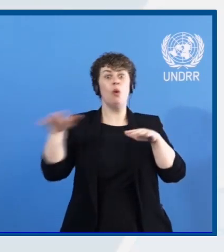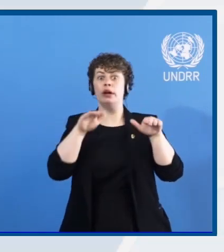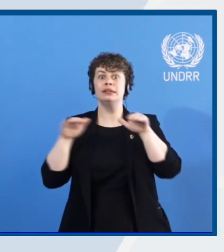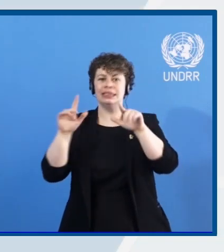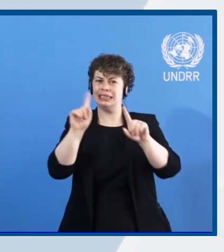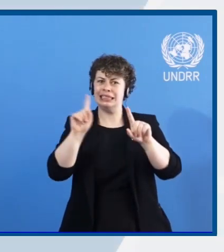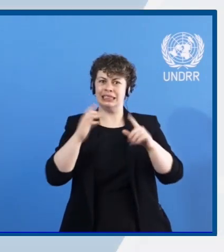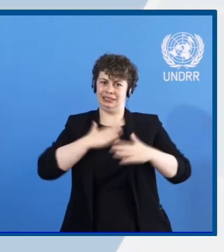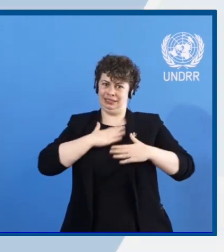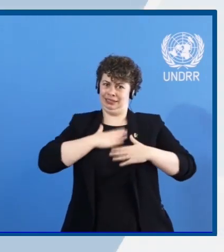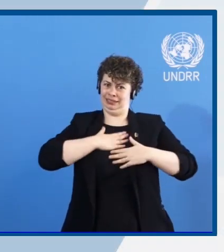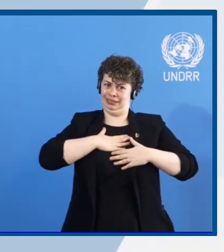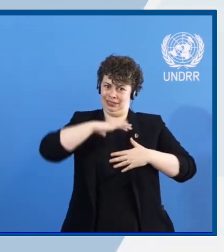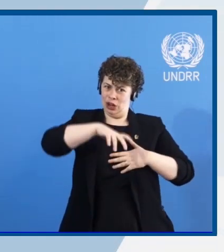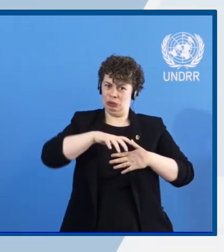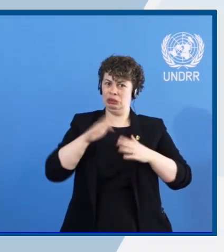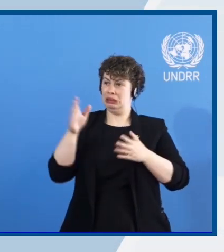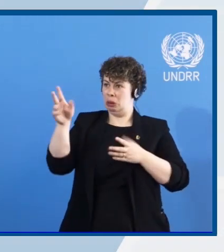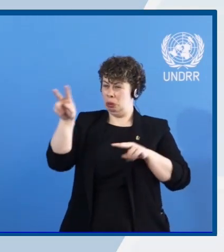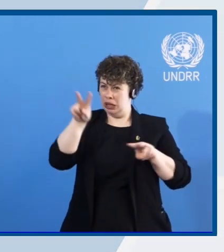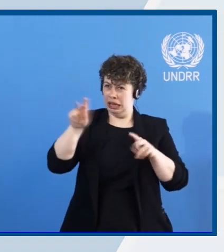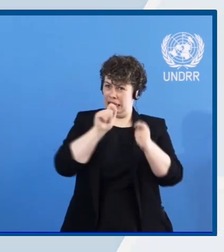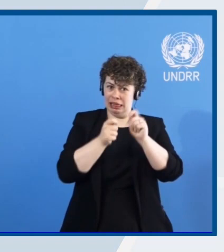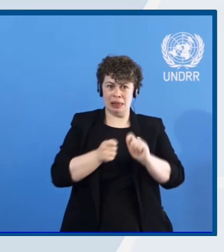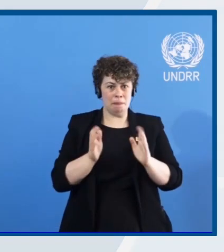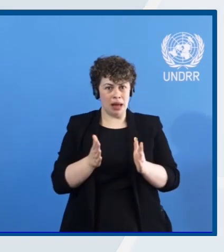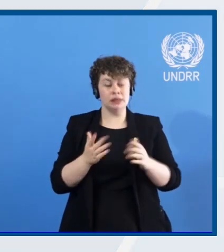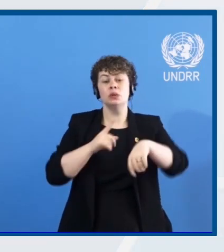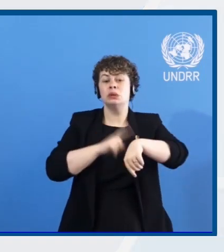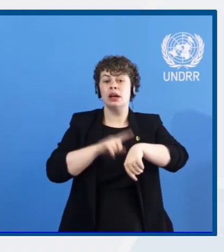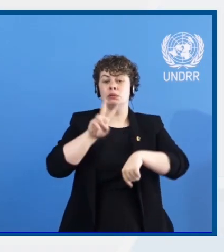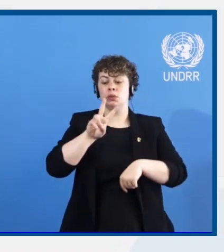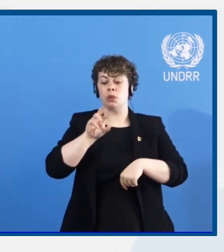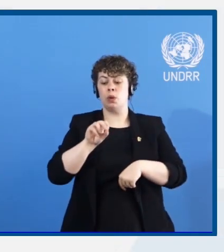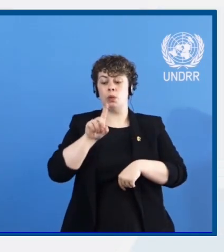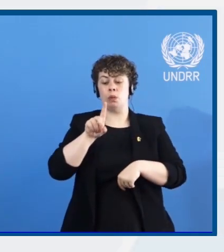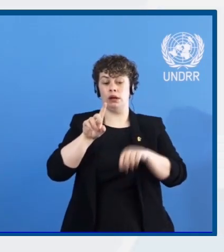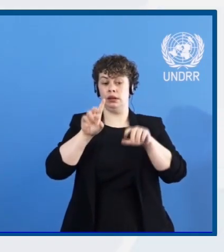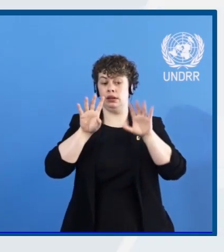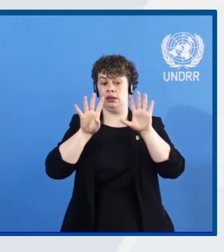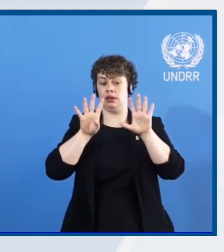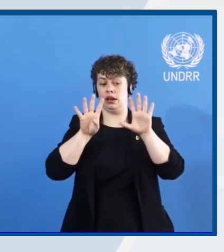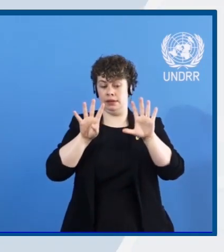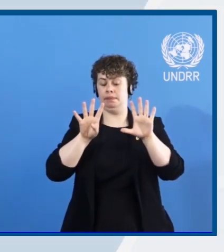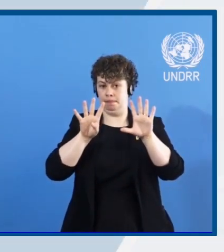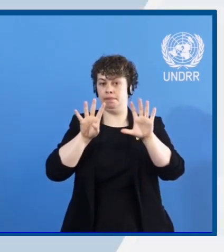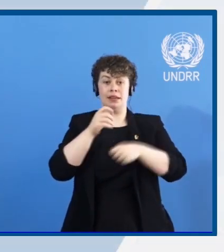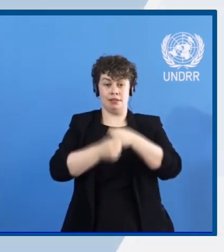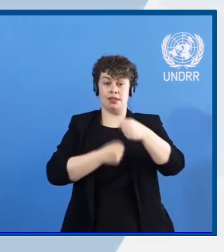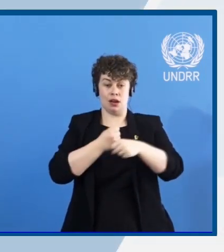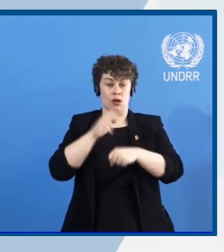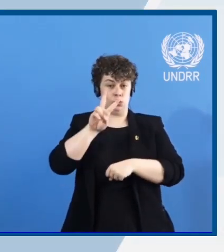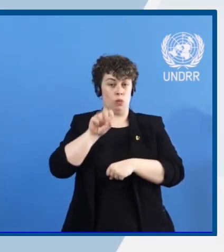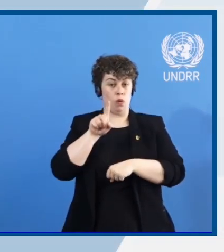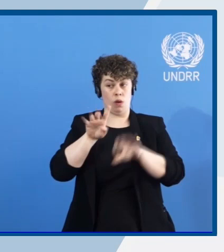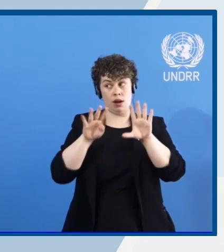muy interesante alrededor de que los mayores compromisos en materia de reducción de riesgo estaban en manos